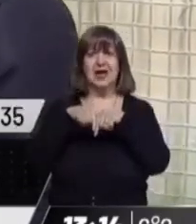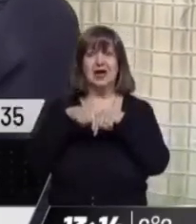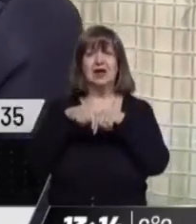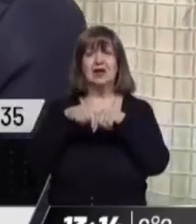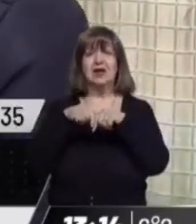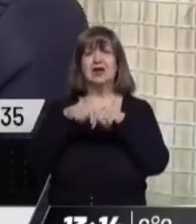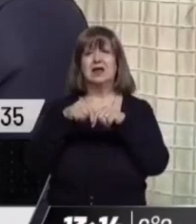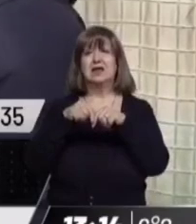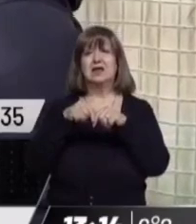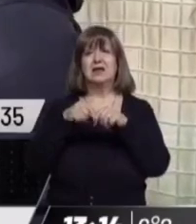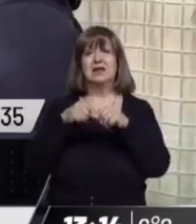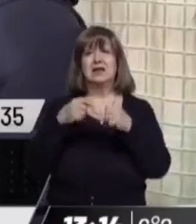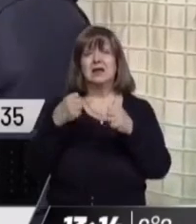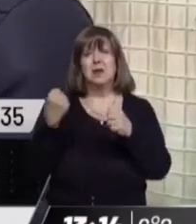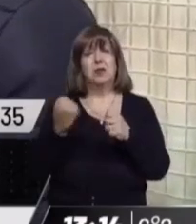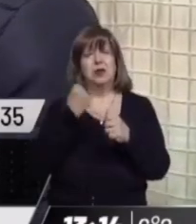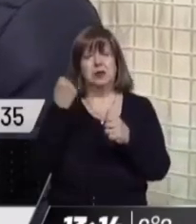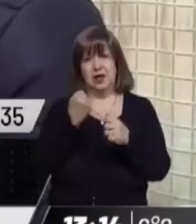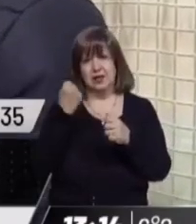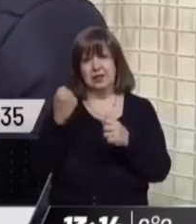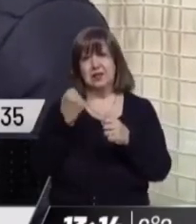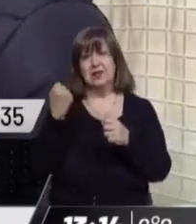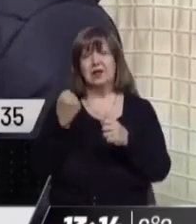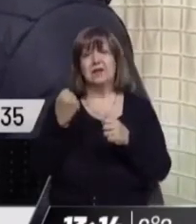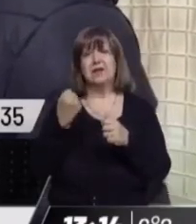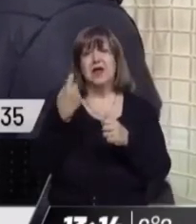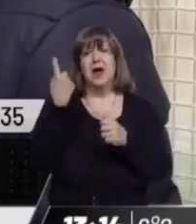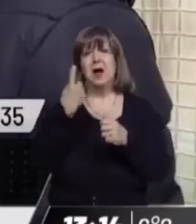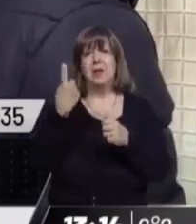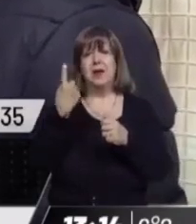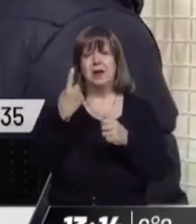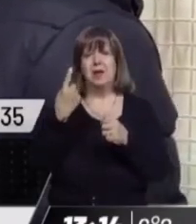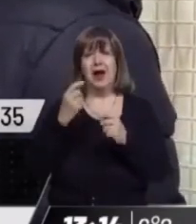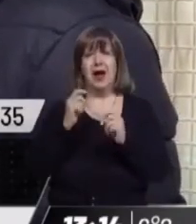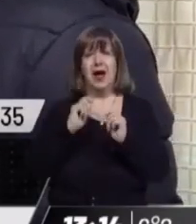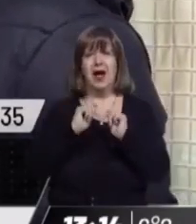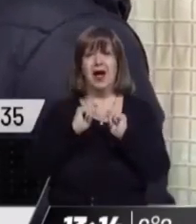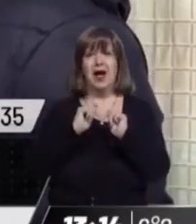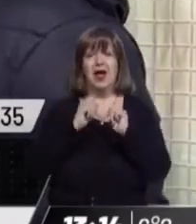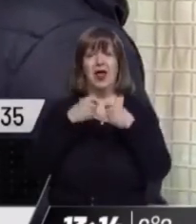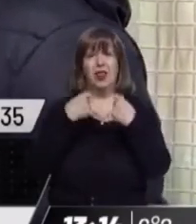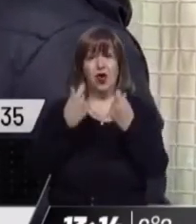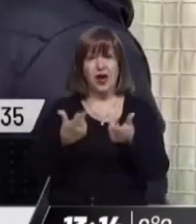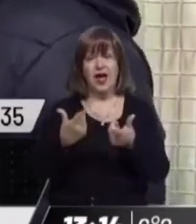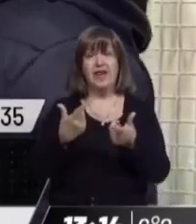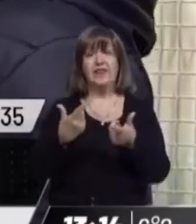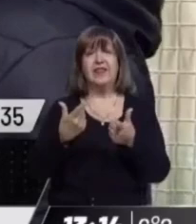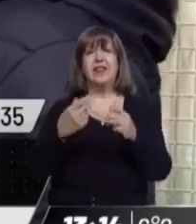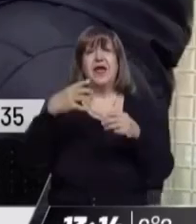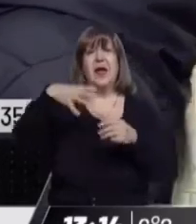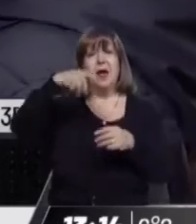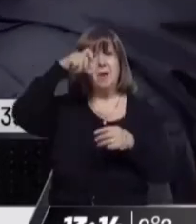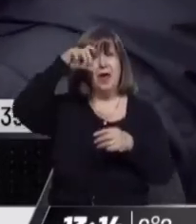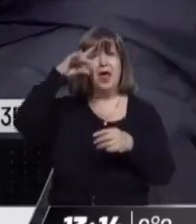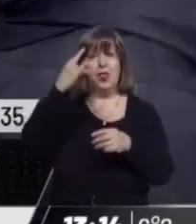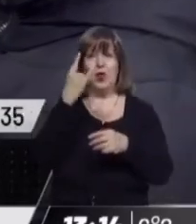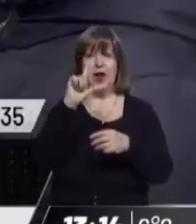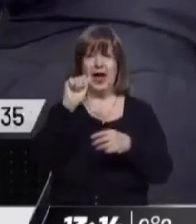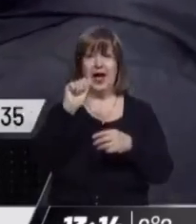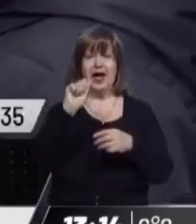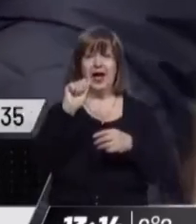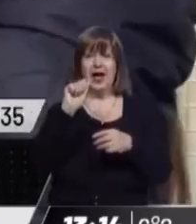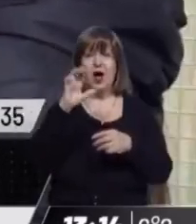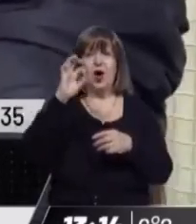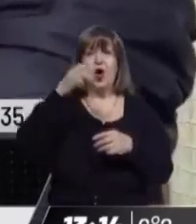estamos hablando de la primera donante argentina no parental de médula. Así que hace mucho tiempo que